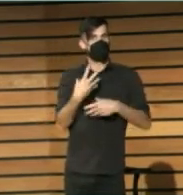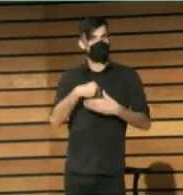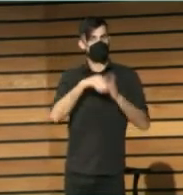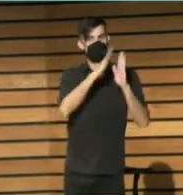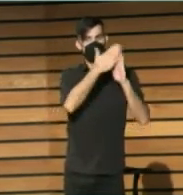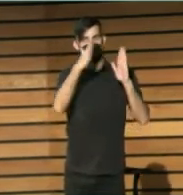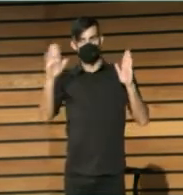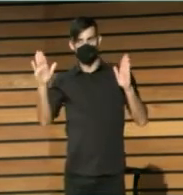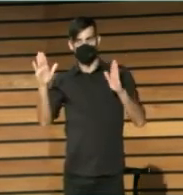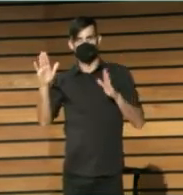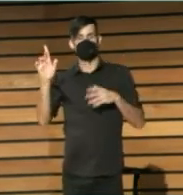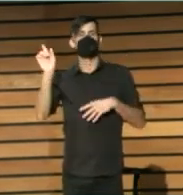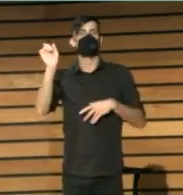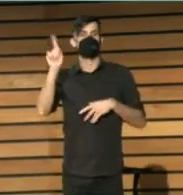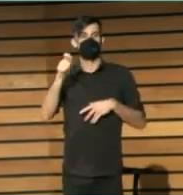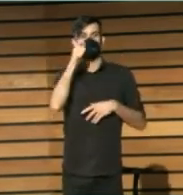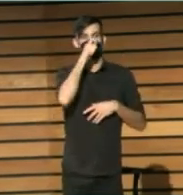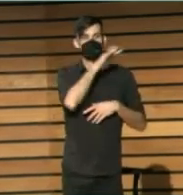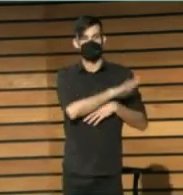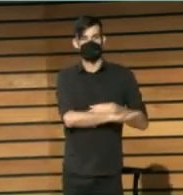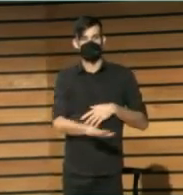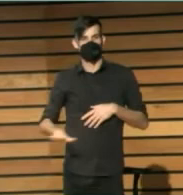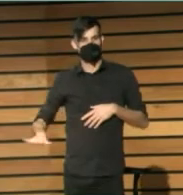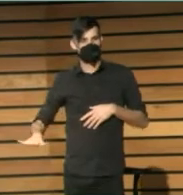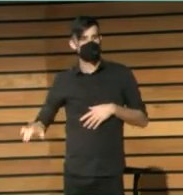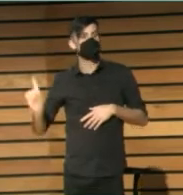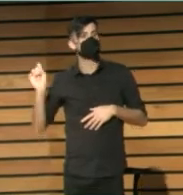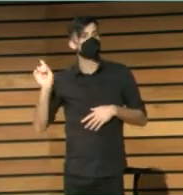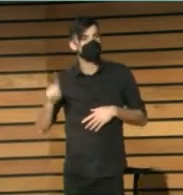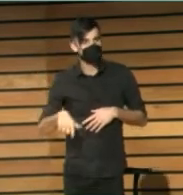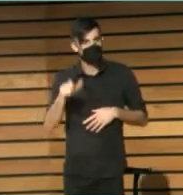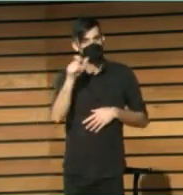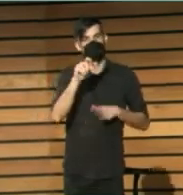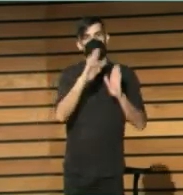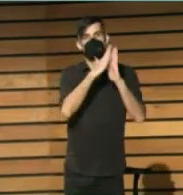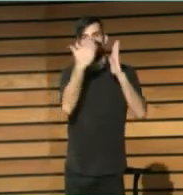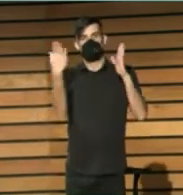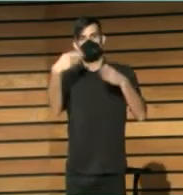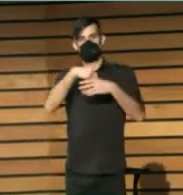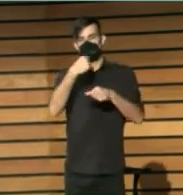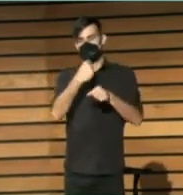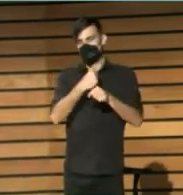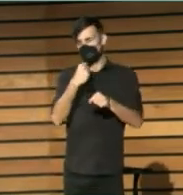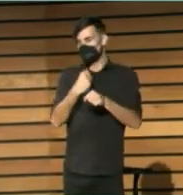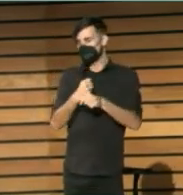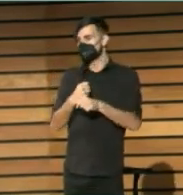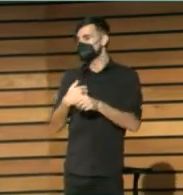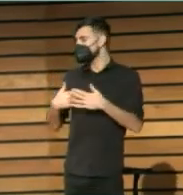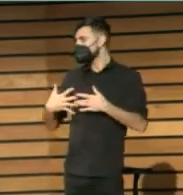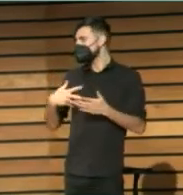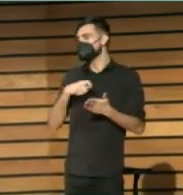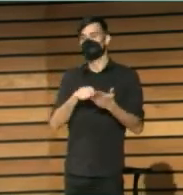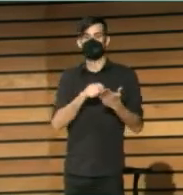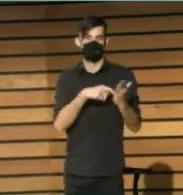Y es también para los niños y para los libreros. Esto sí lo tengo escrito.